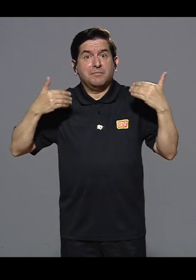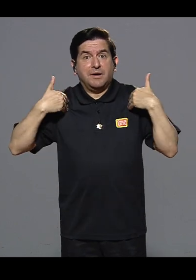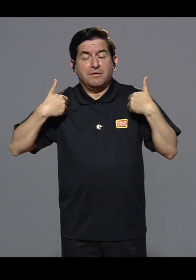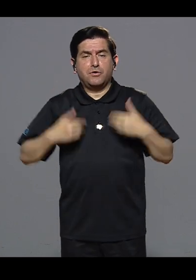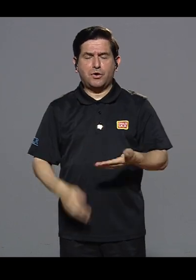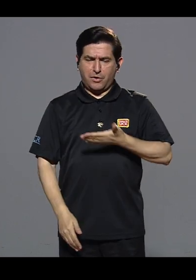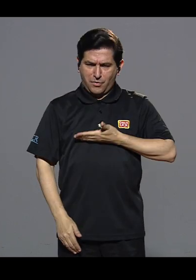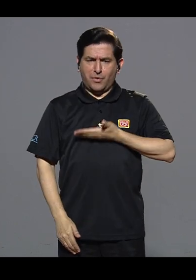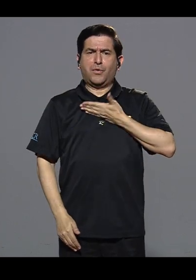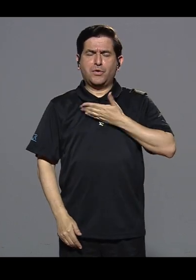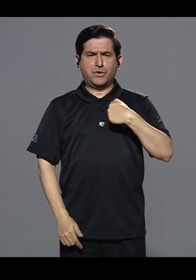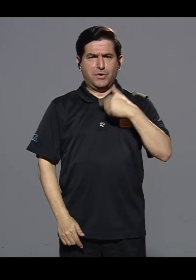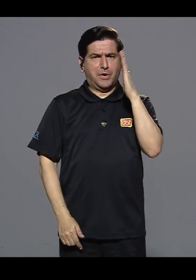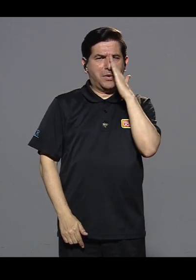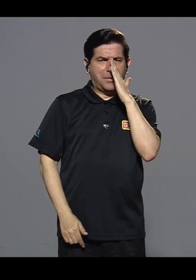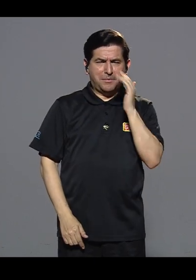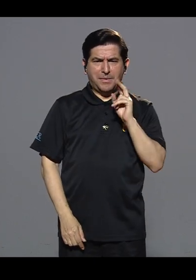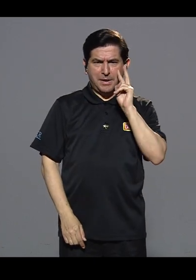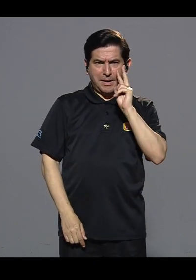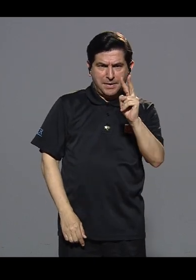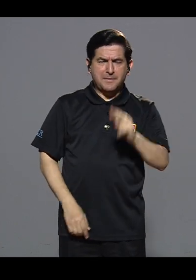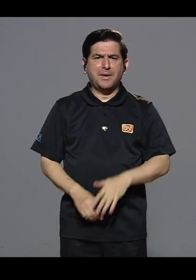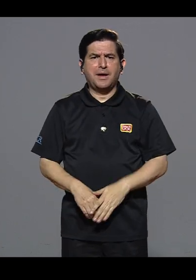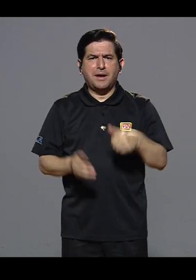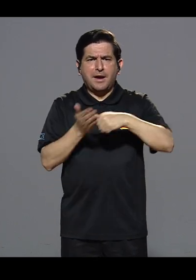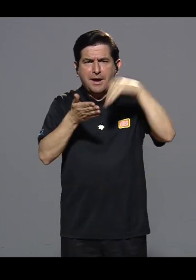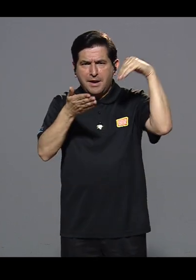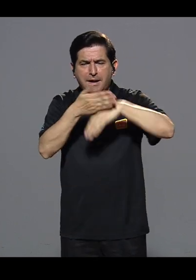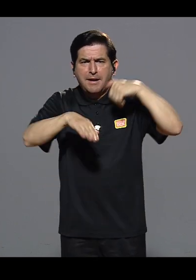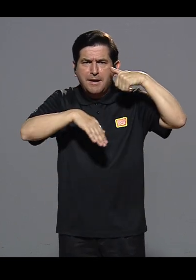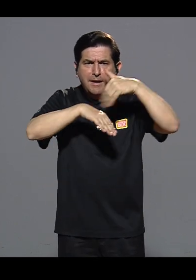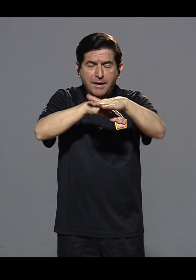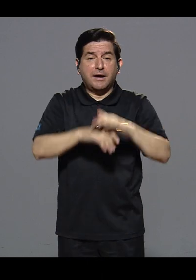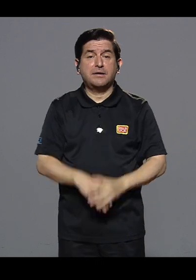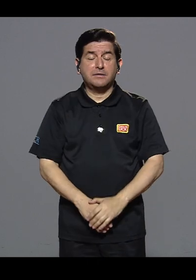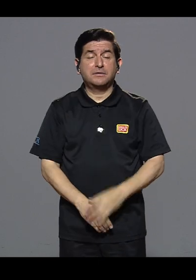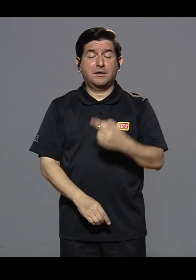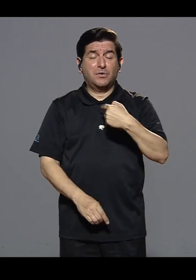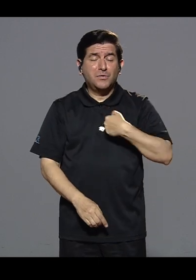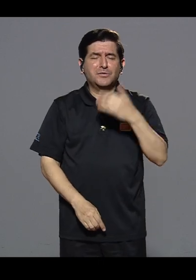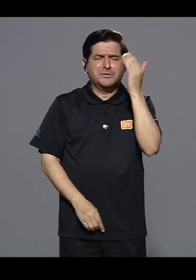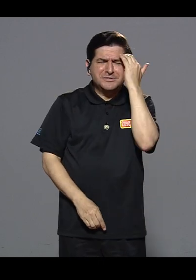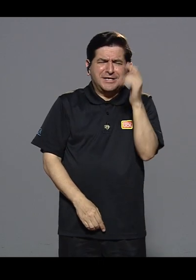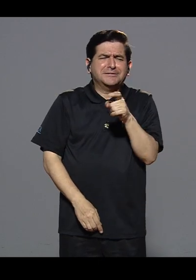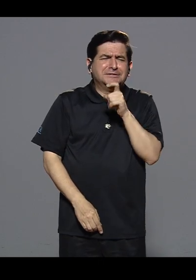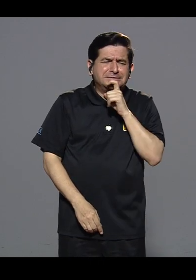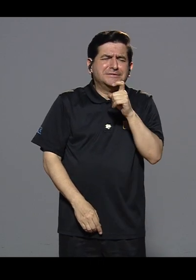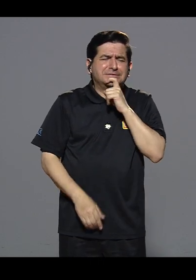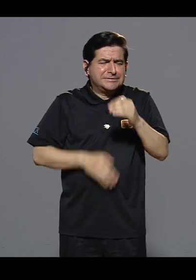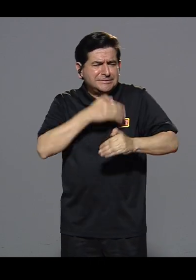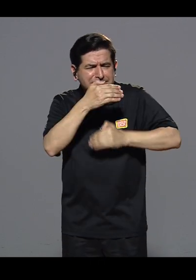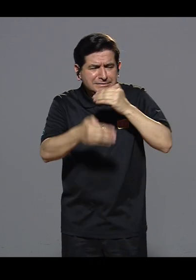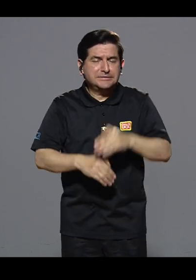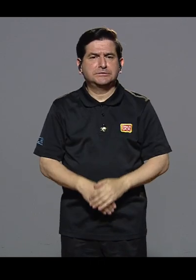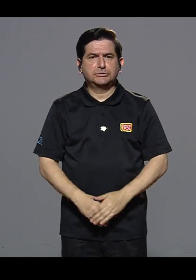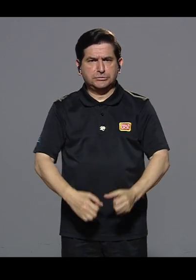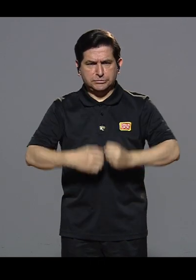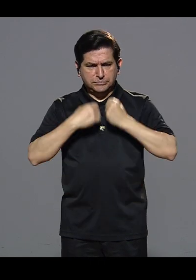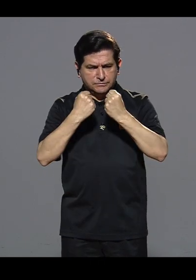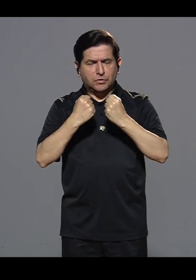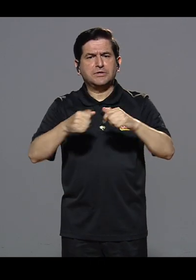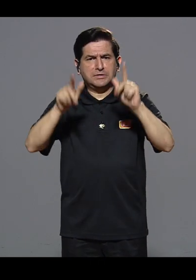alegré montones, me sentí muy orgullosa como madre de ver la carta que le enviaron. Más cuando le ha costado no tanto. Y ver que